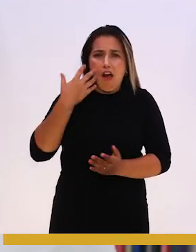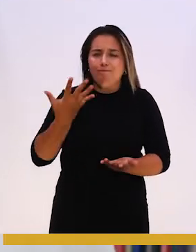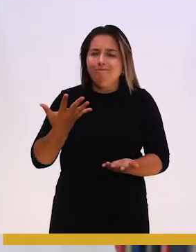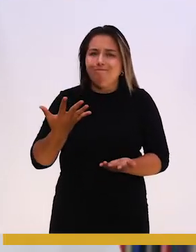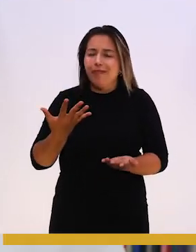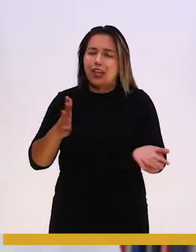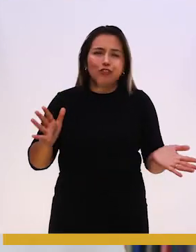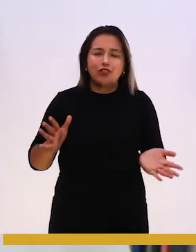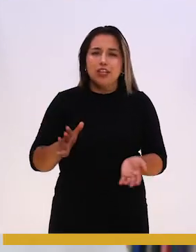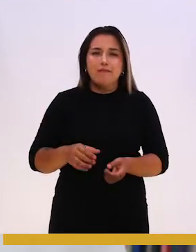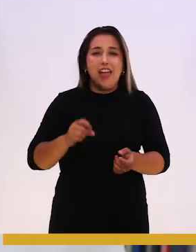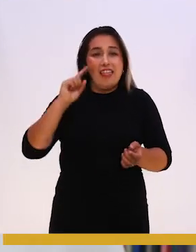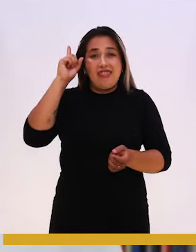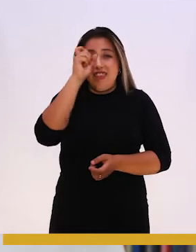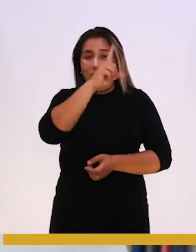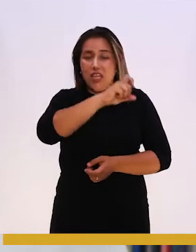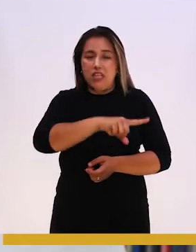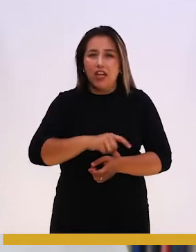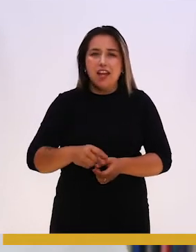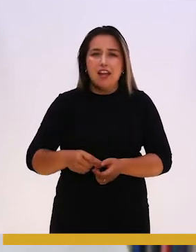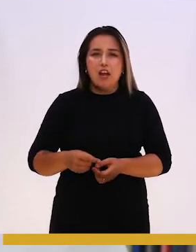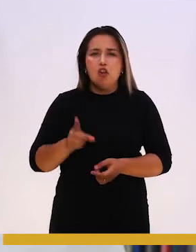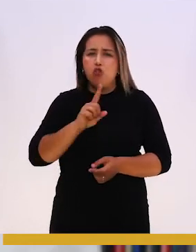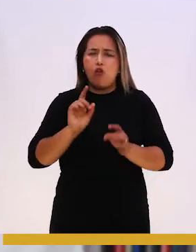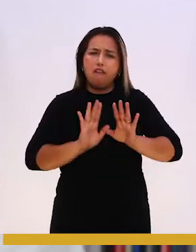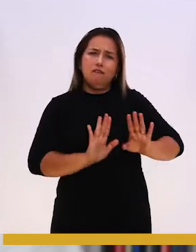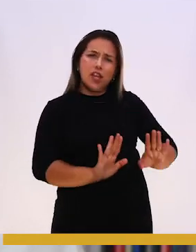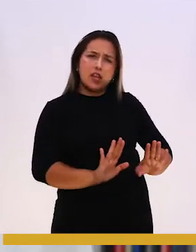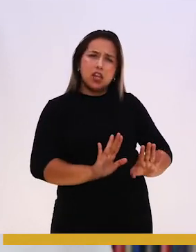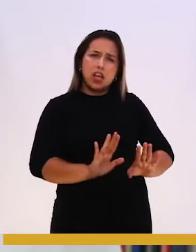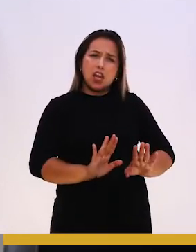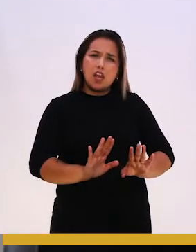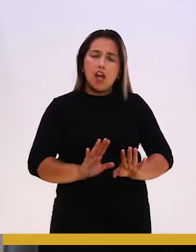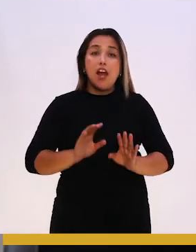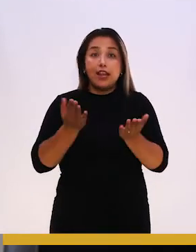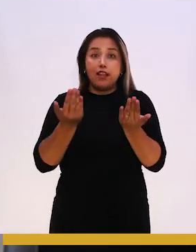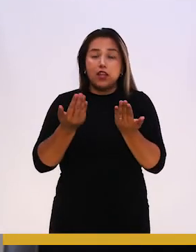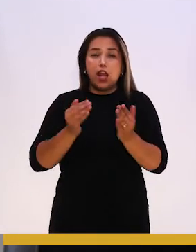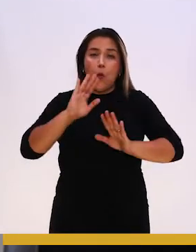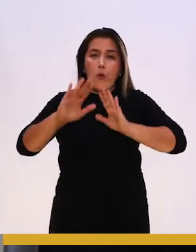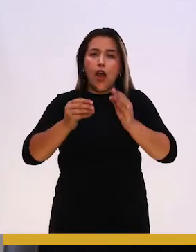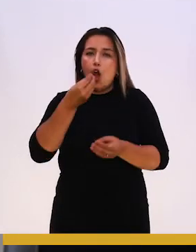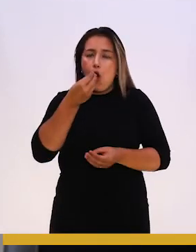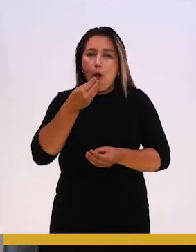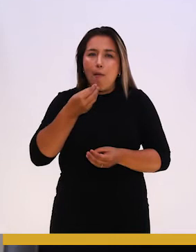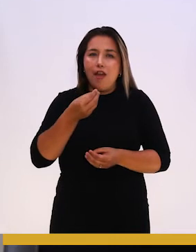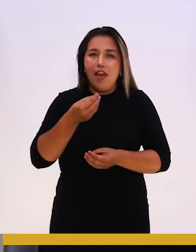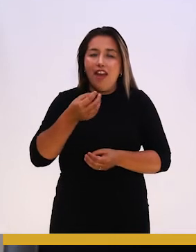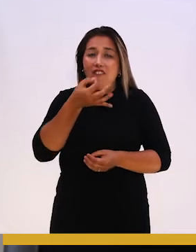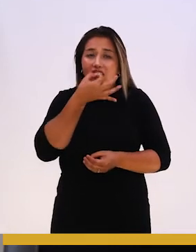puede influir. Pero no descuidar los alimentos verdes, los coloridos, las frutas, las verduras,